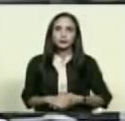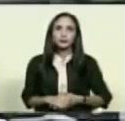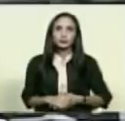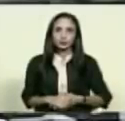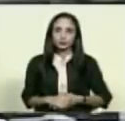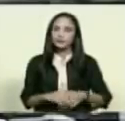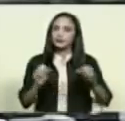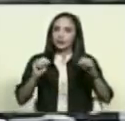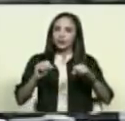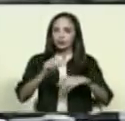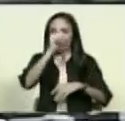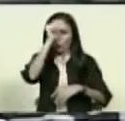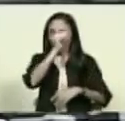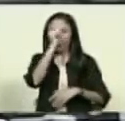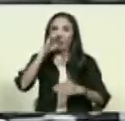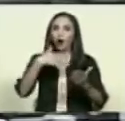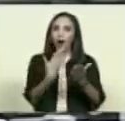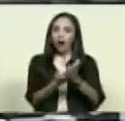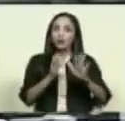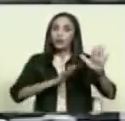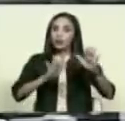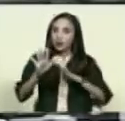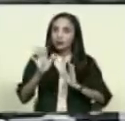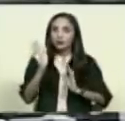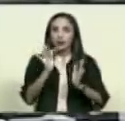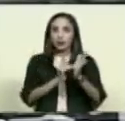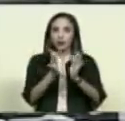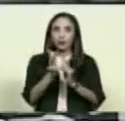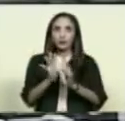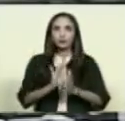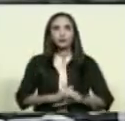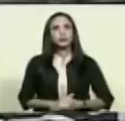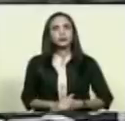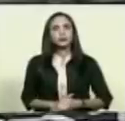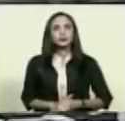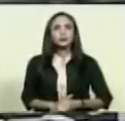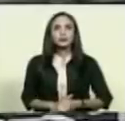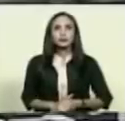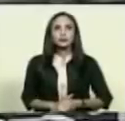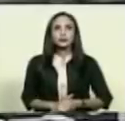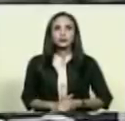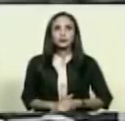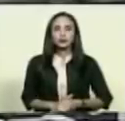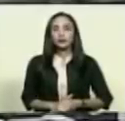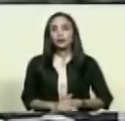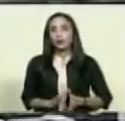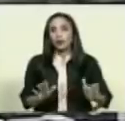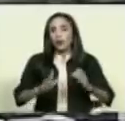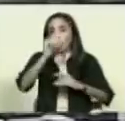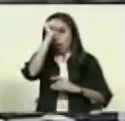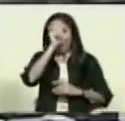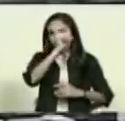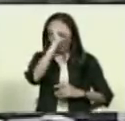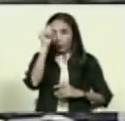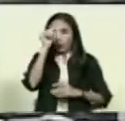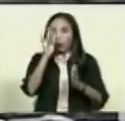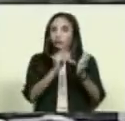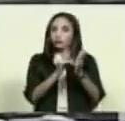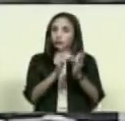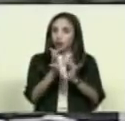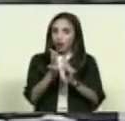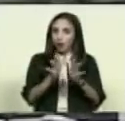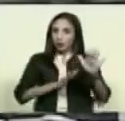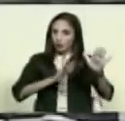Domingo, sí. Ah, que está pila, vale. ¿Qué cae 15? Domingo. Domingo. Bueno, el domingo 15 de abril yo